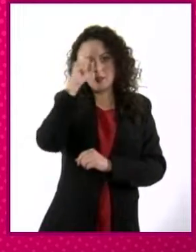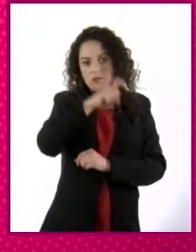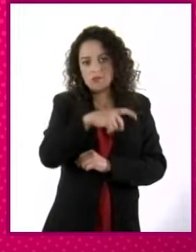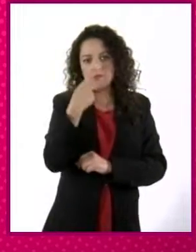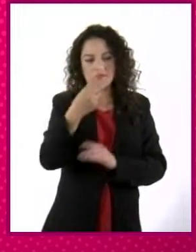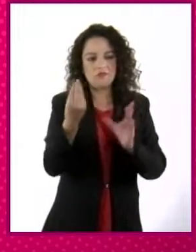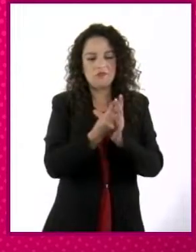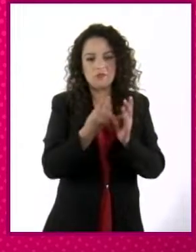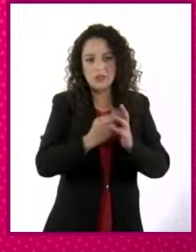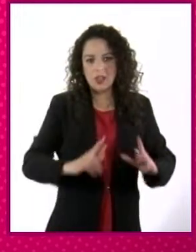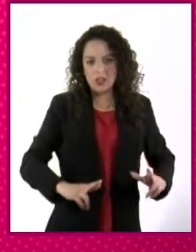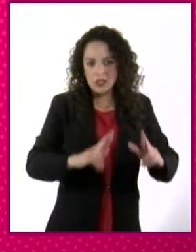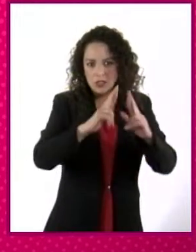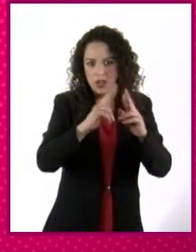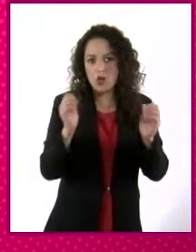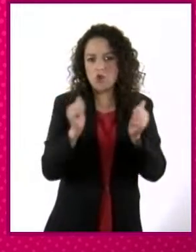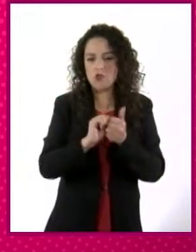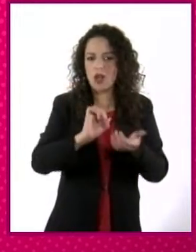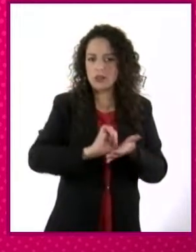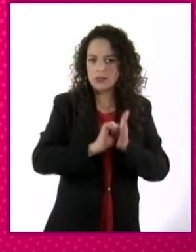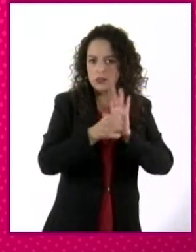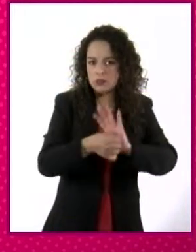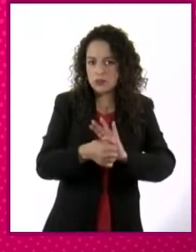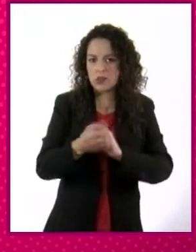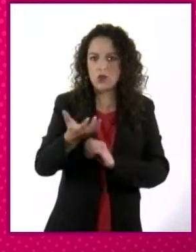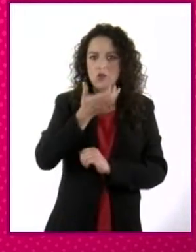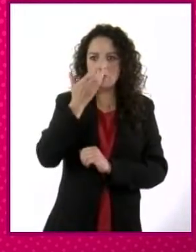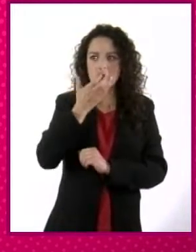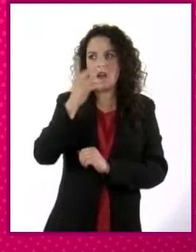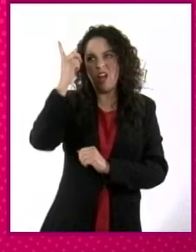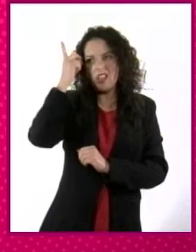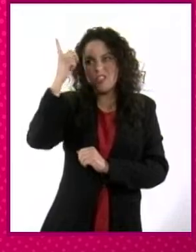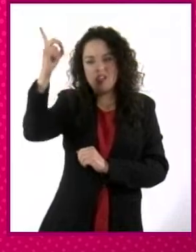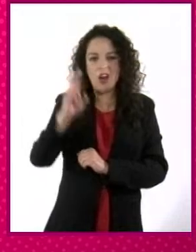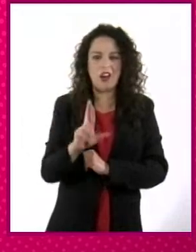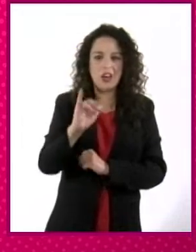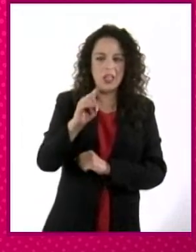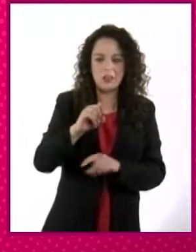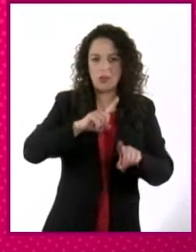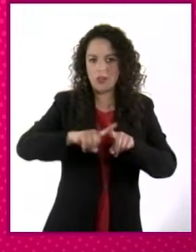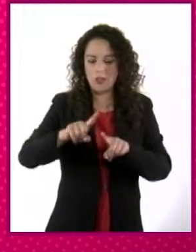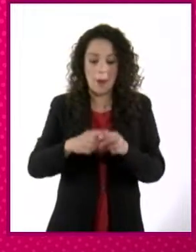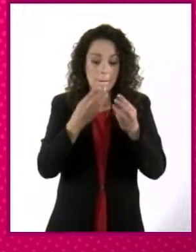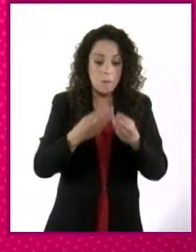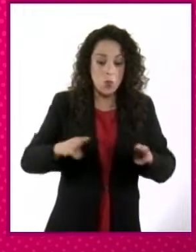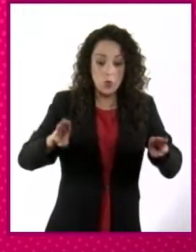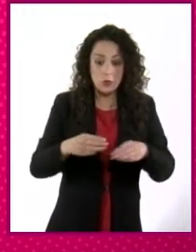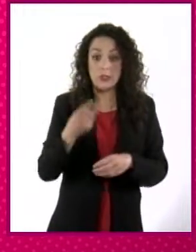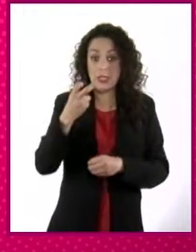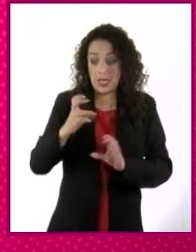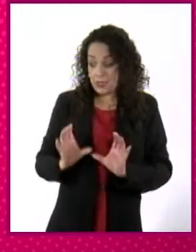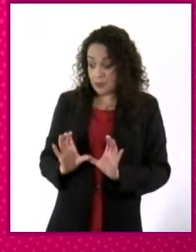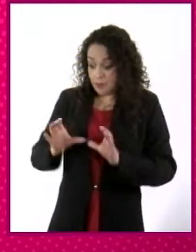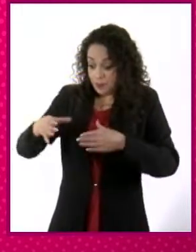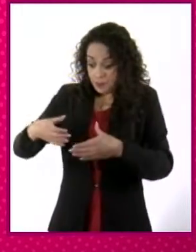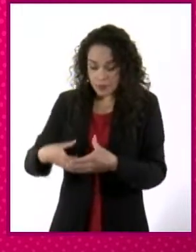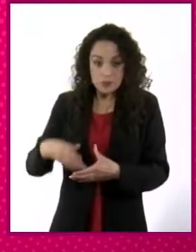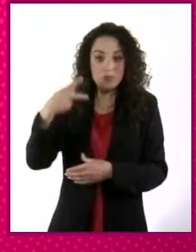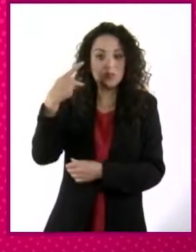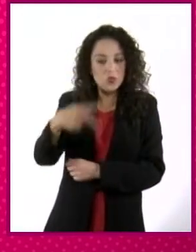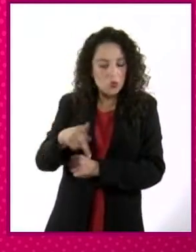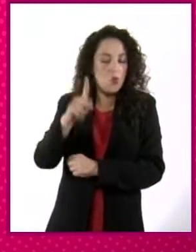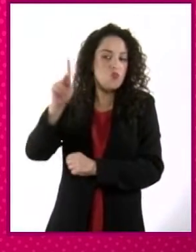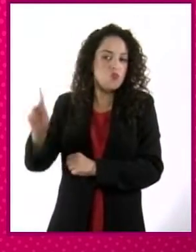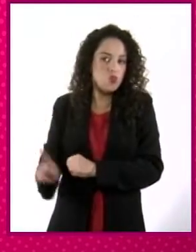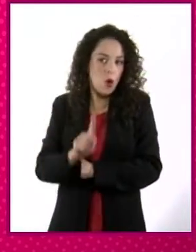simbólicas, rituales, musicales. Entonces todo eso los hacía convertirse en un pueblo en sí mismo y